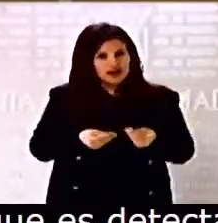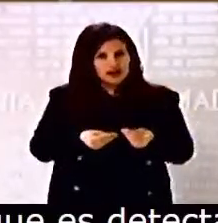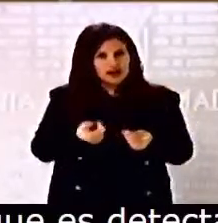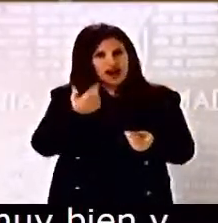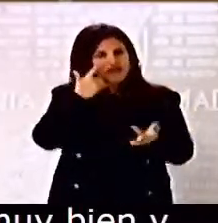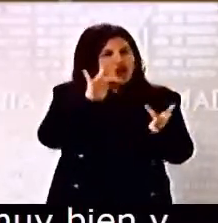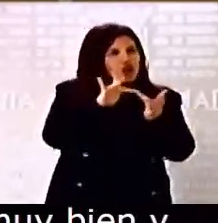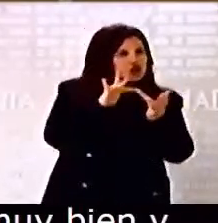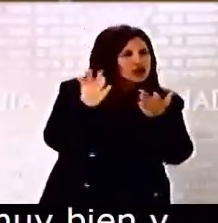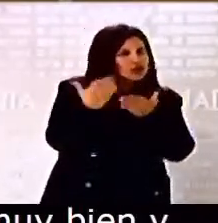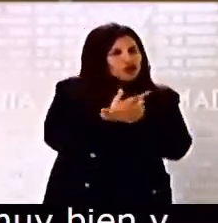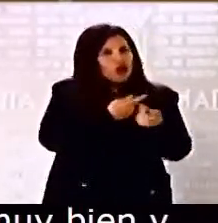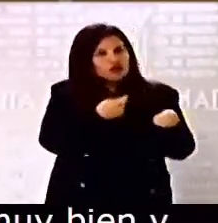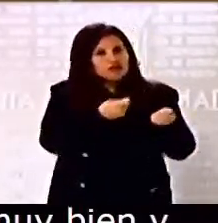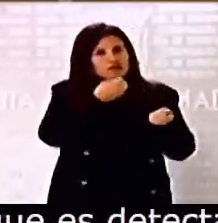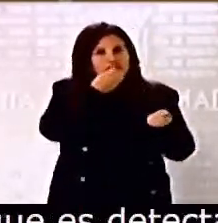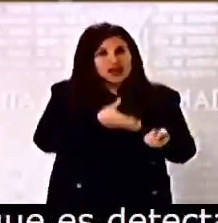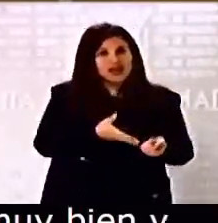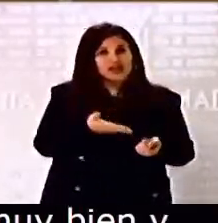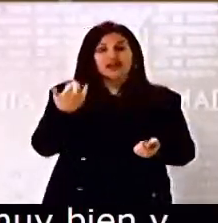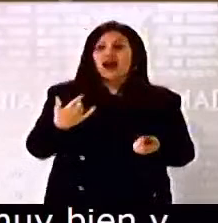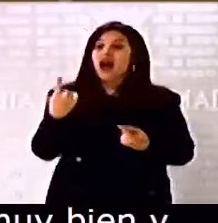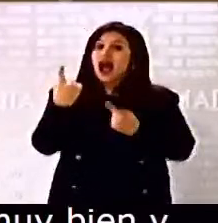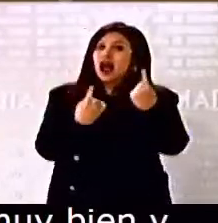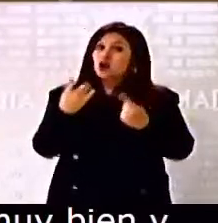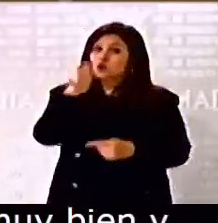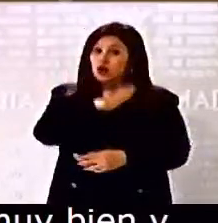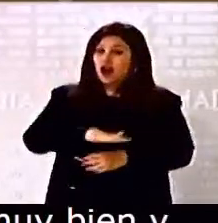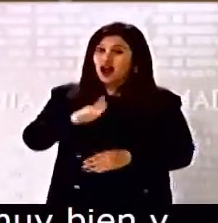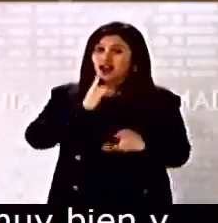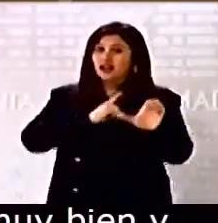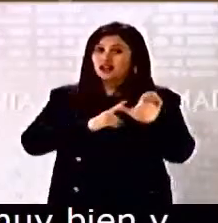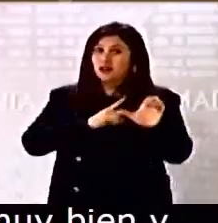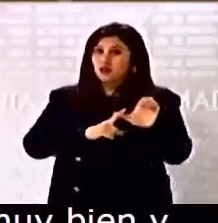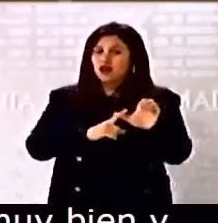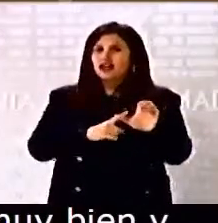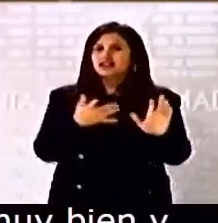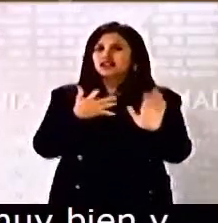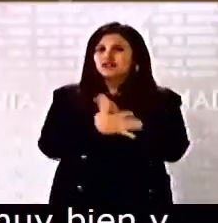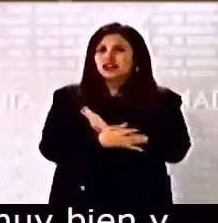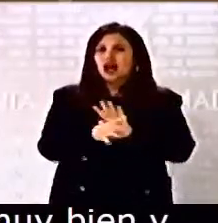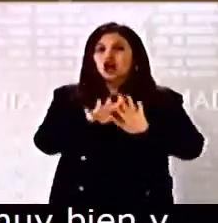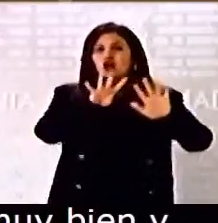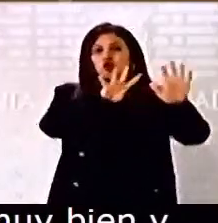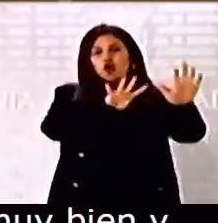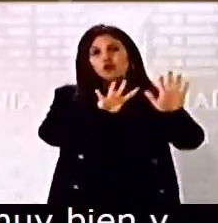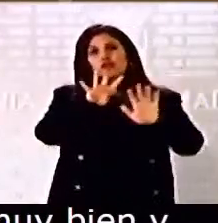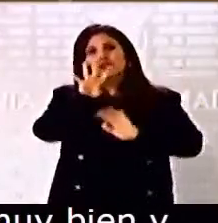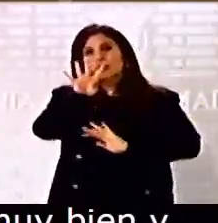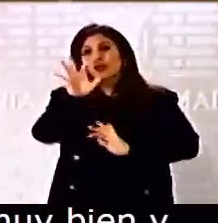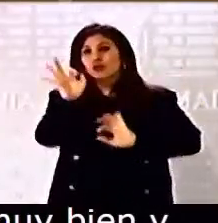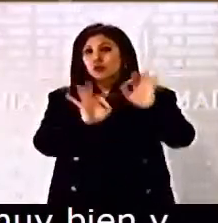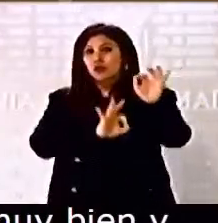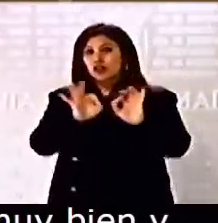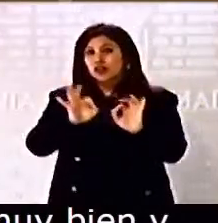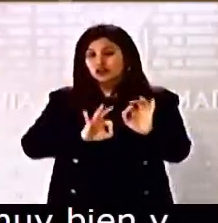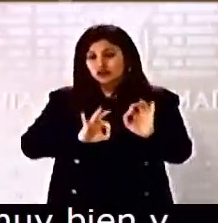en Extremadura ya en algunas áreas hasta el 94% de variante